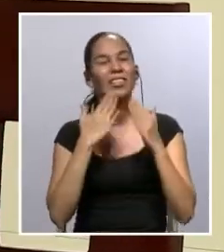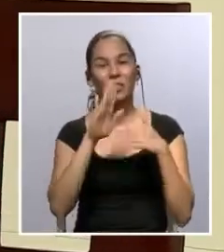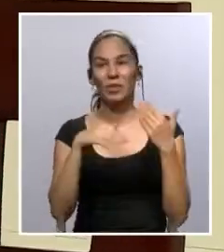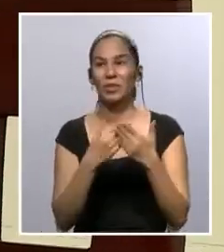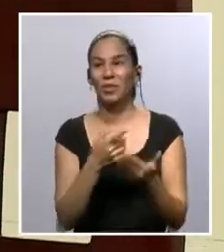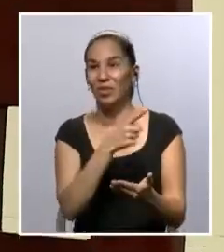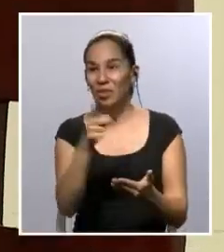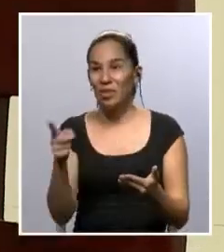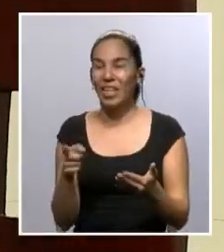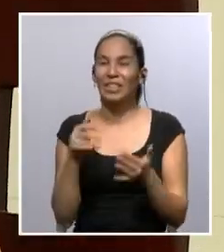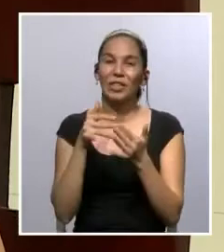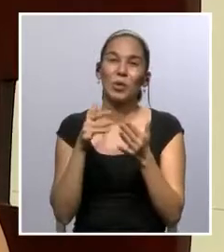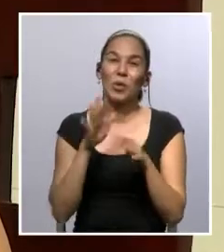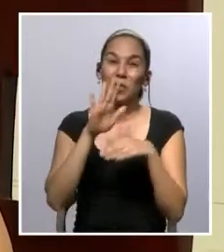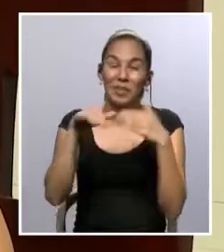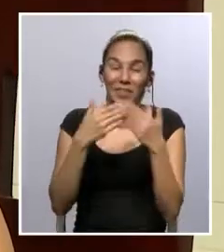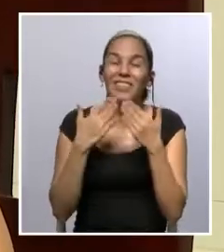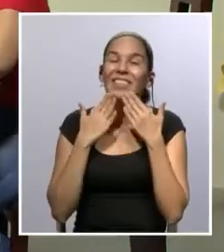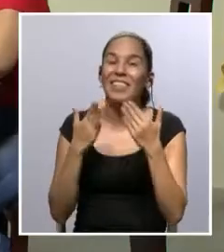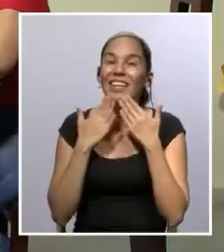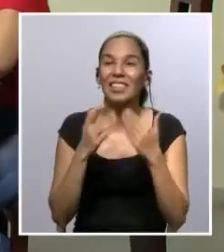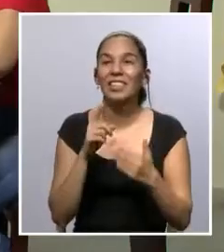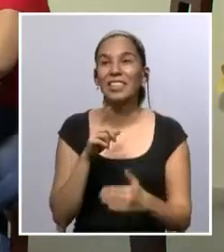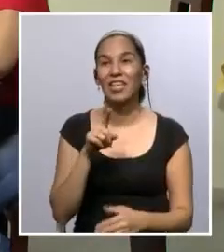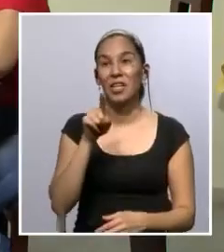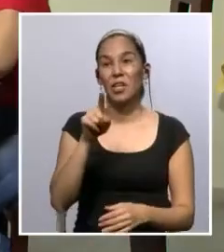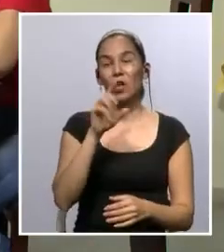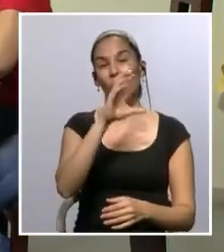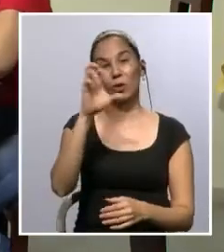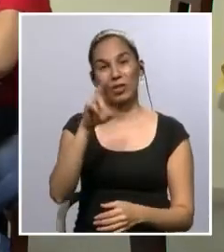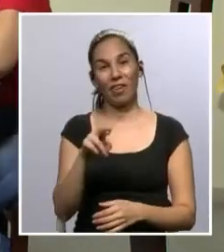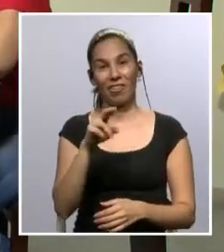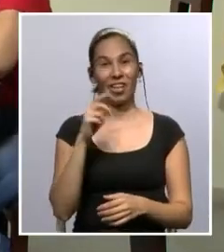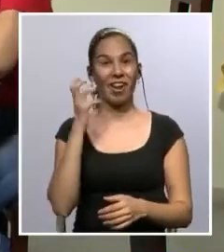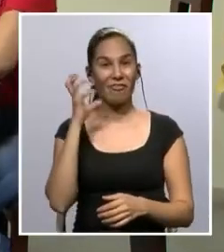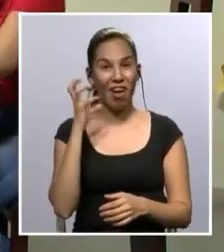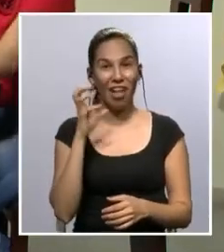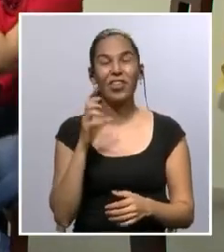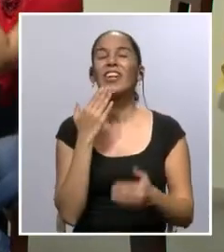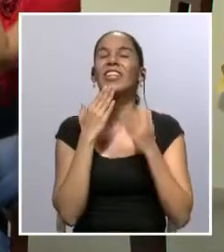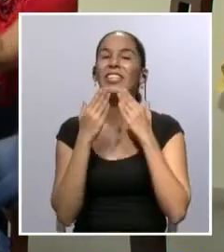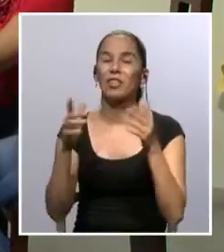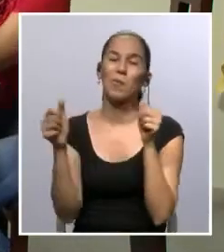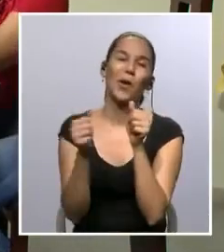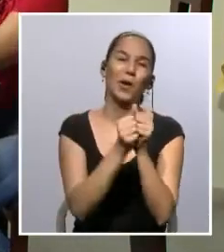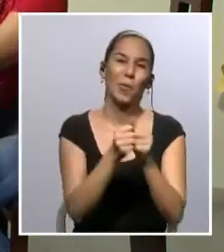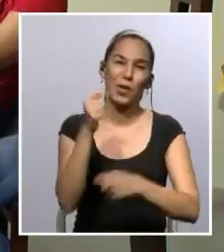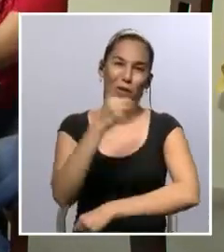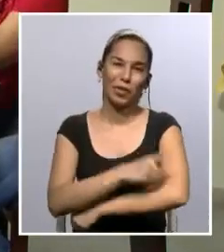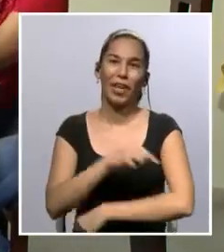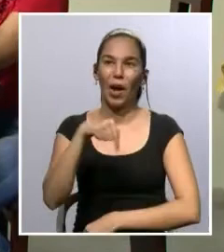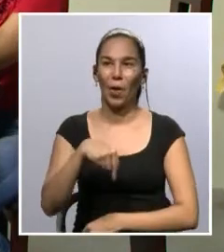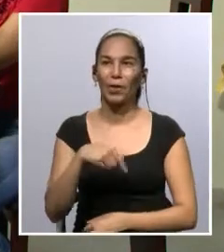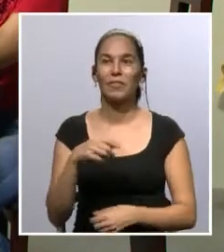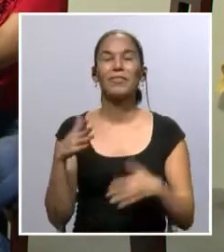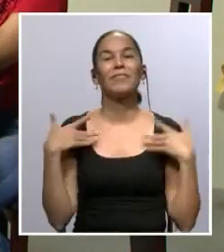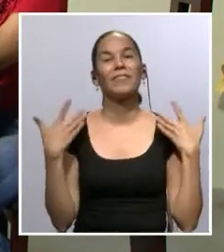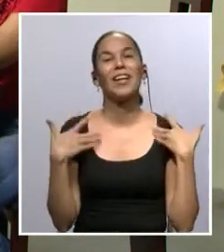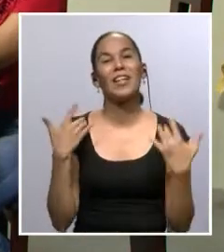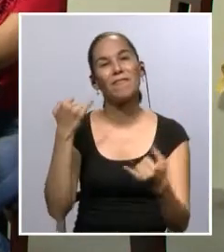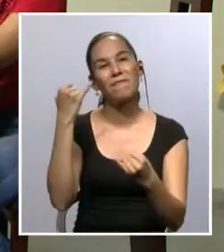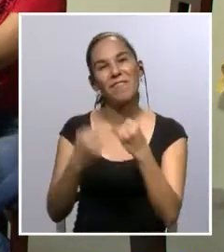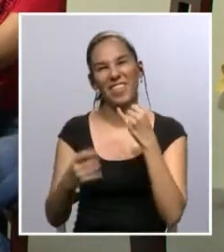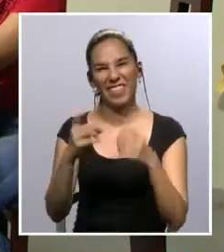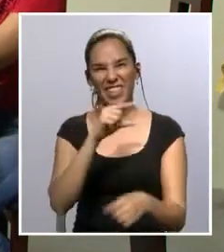también en Estudio y Control. Muchas gracias. Y 101.5 Costa Rica Radio. Gracias por estar con nosotros el día de hoy. Feliz fin